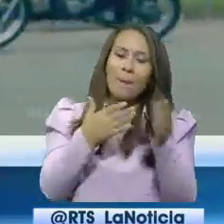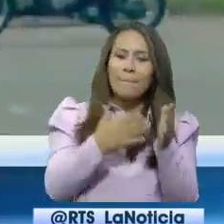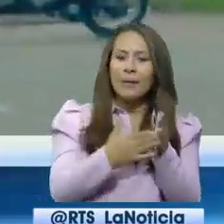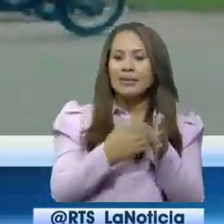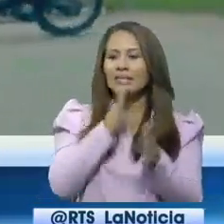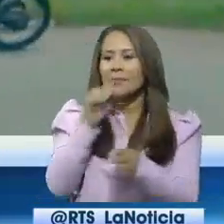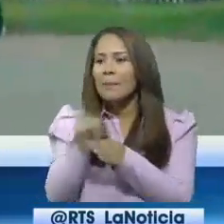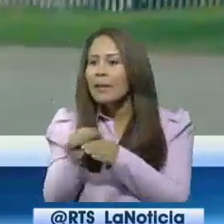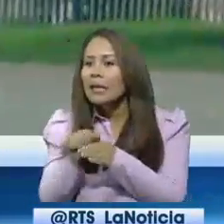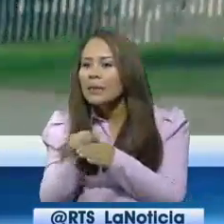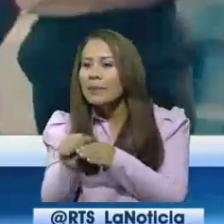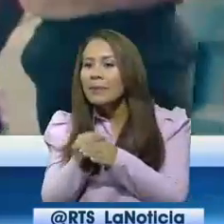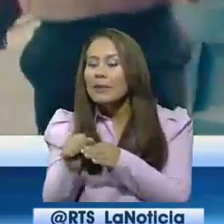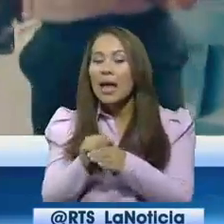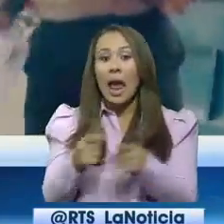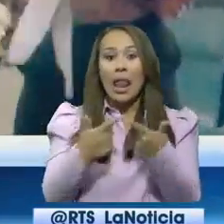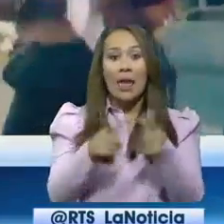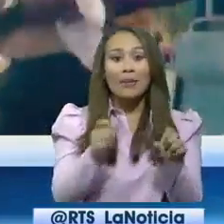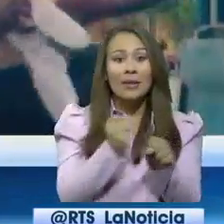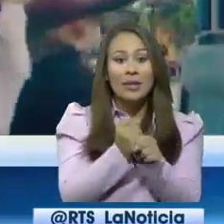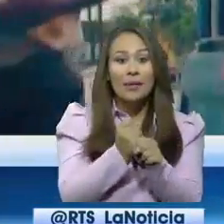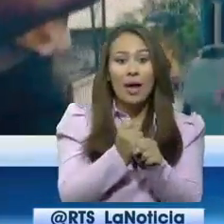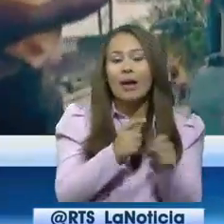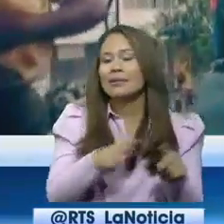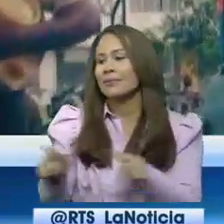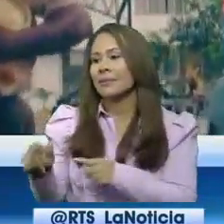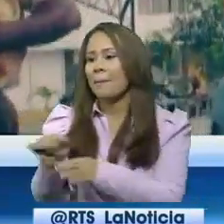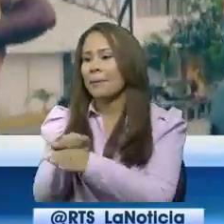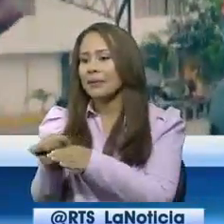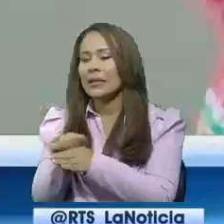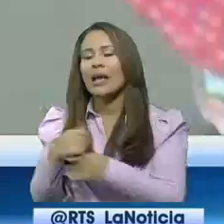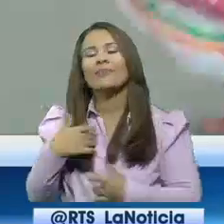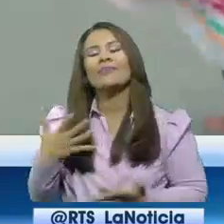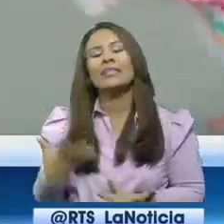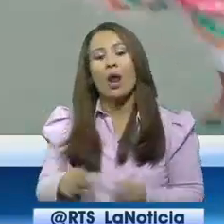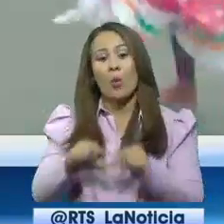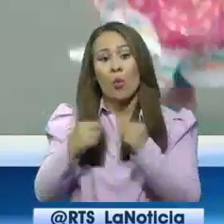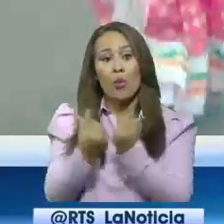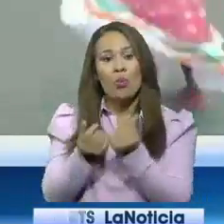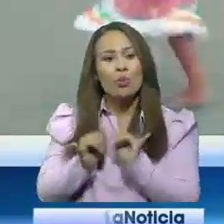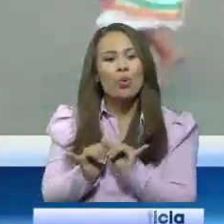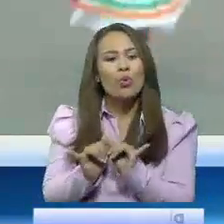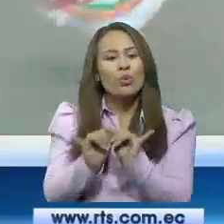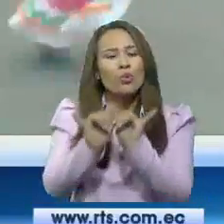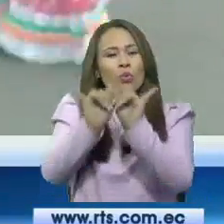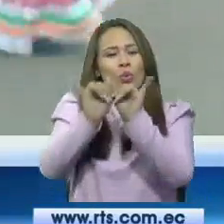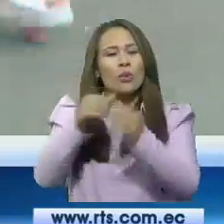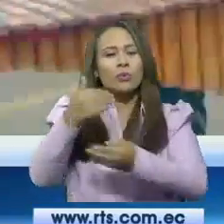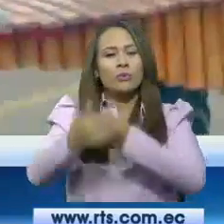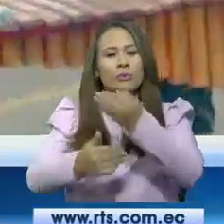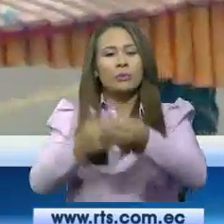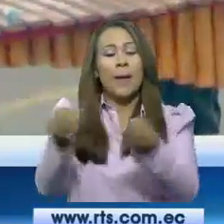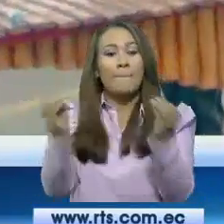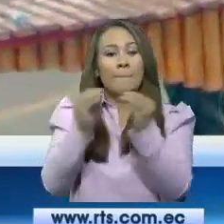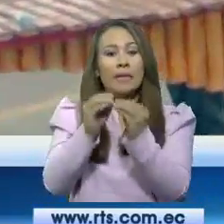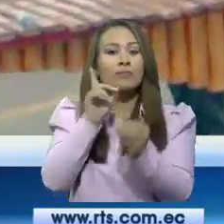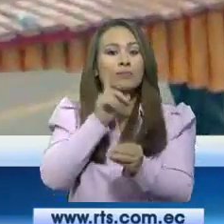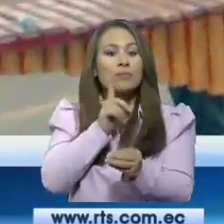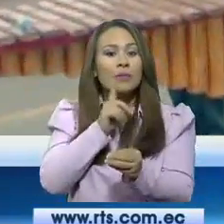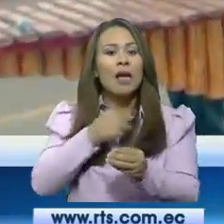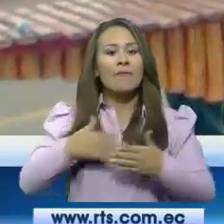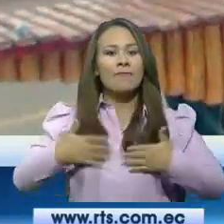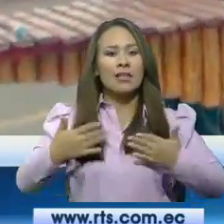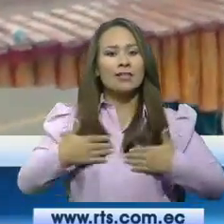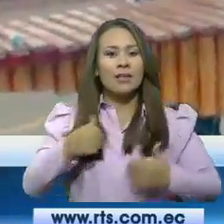las presentaciones. Aspiran que la agrupación se mantenga y se siga fortaleciendo con los afrodescendientes que, orgullosos de